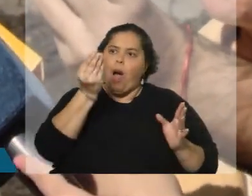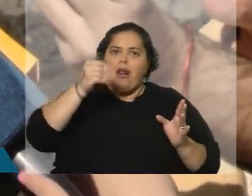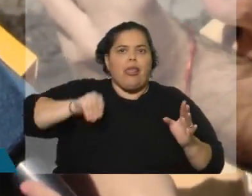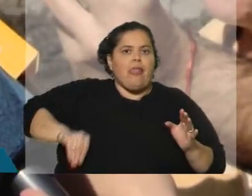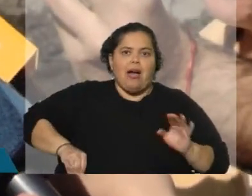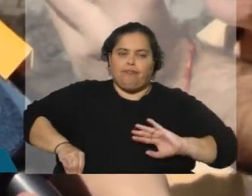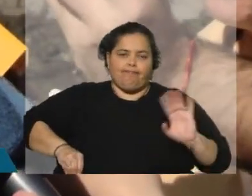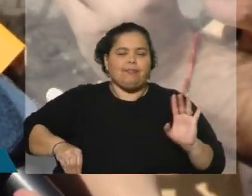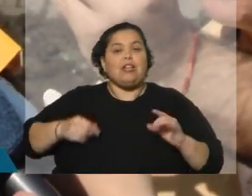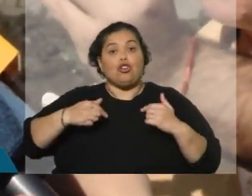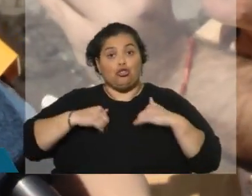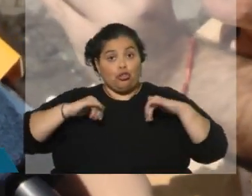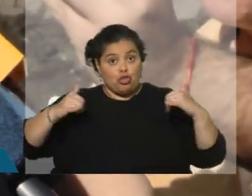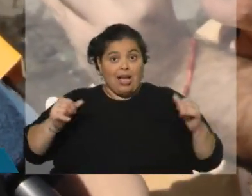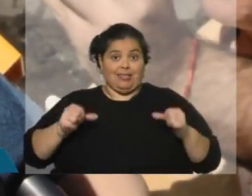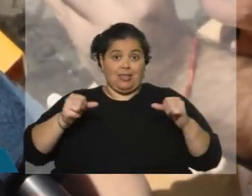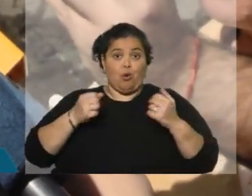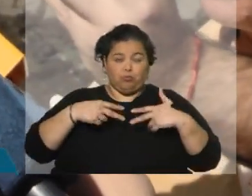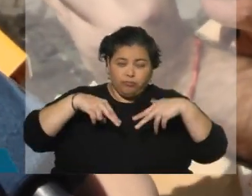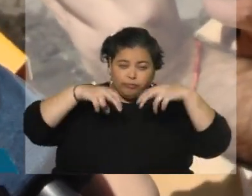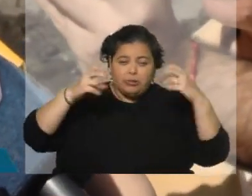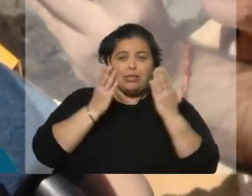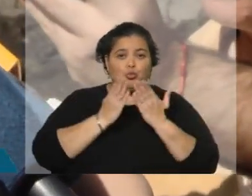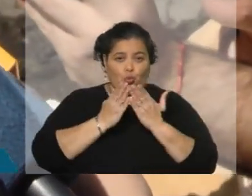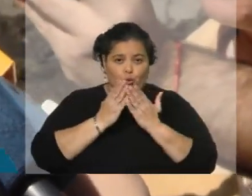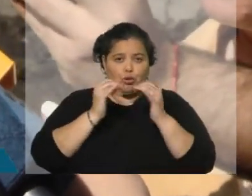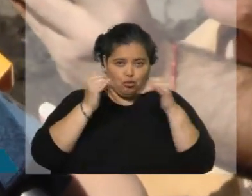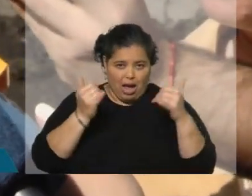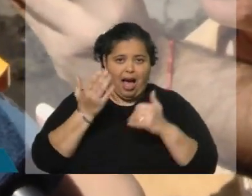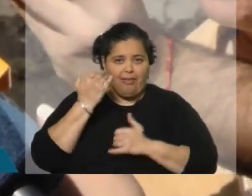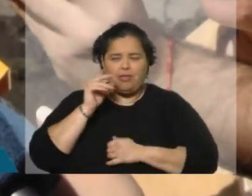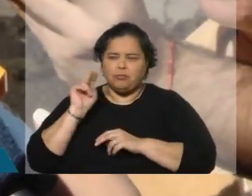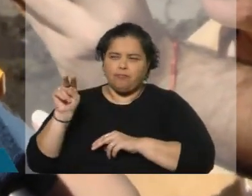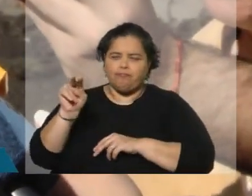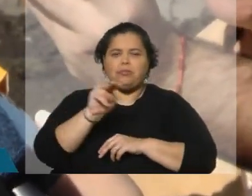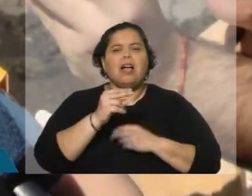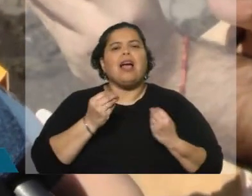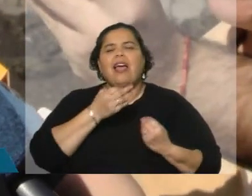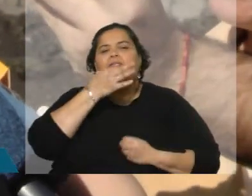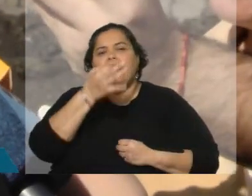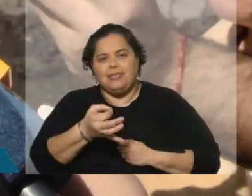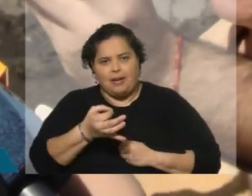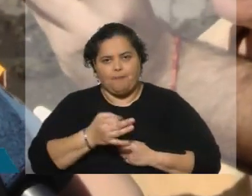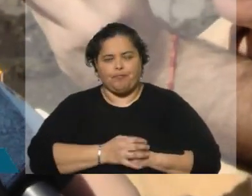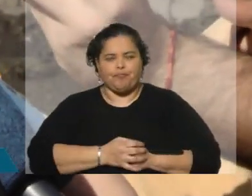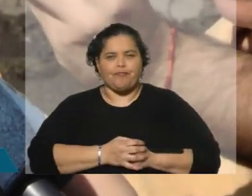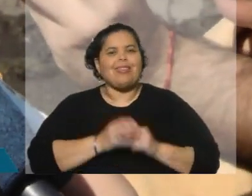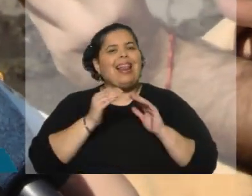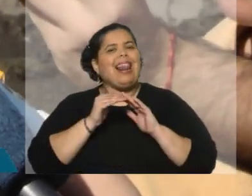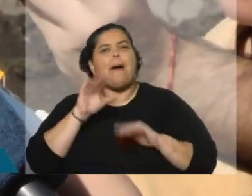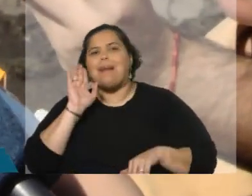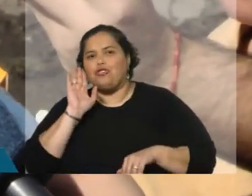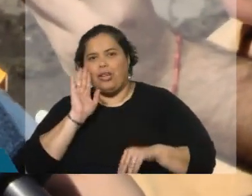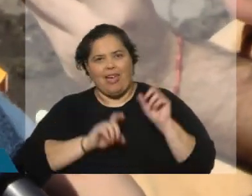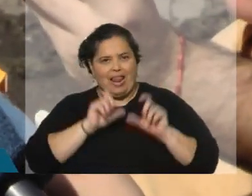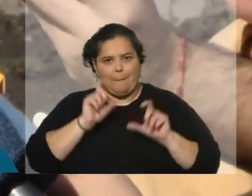estudios hechos cuantitativos y cualitativos, ambos los hicimos con equipos consultores, donde lo que dice es, la mayoría de las